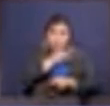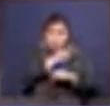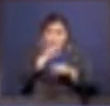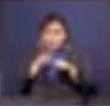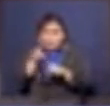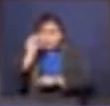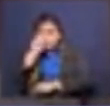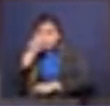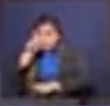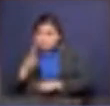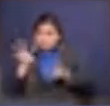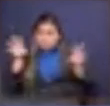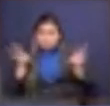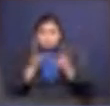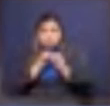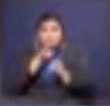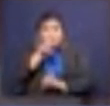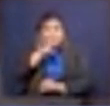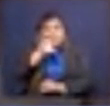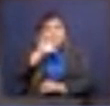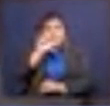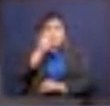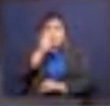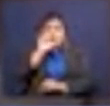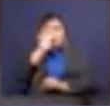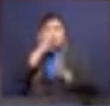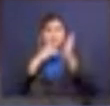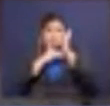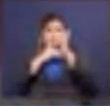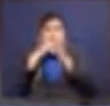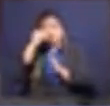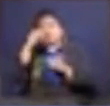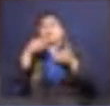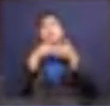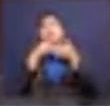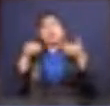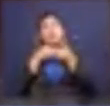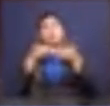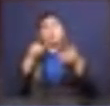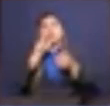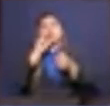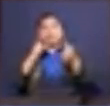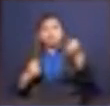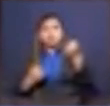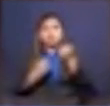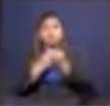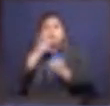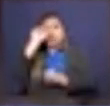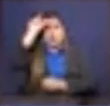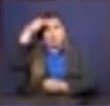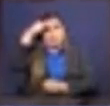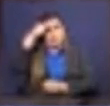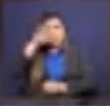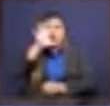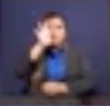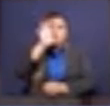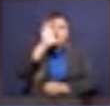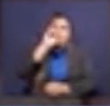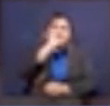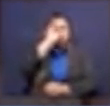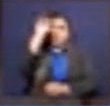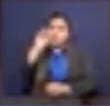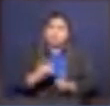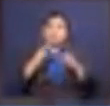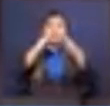de 114 millones de balboas, que cubre al 90% de